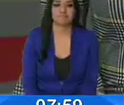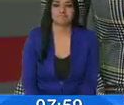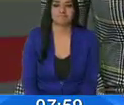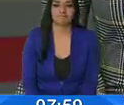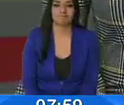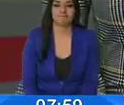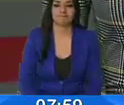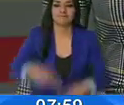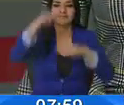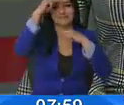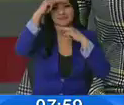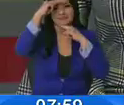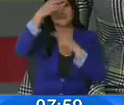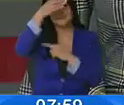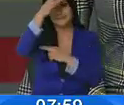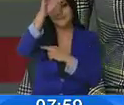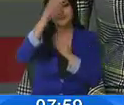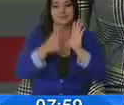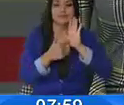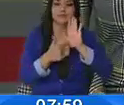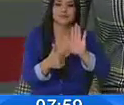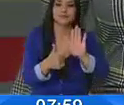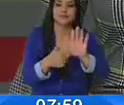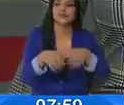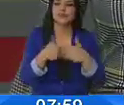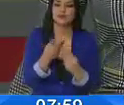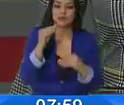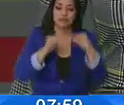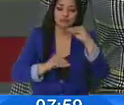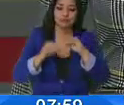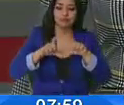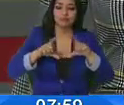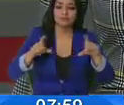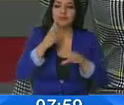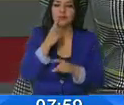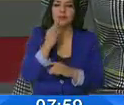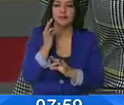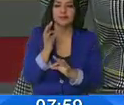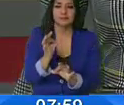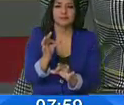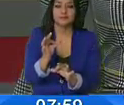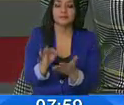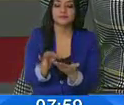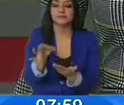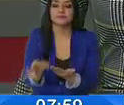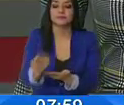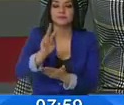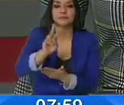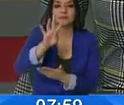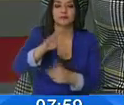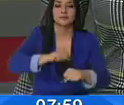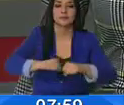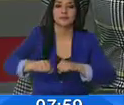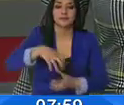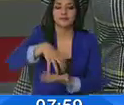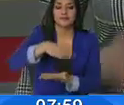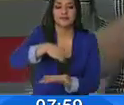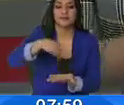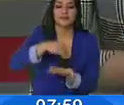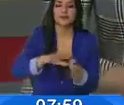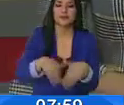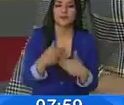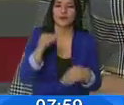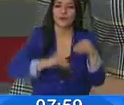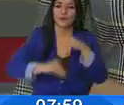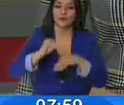Y en nuestra nota intercultural les mostraremos cómo se elabora la panela en la comuna Buenavista del Cantón 24 de Mayo en la provincia de Manabí. Ahí